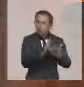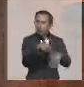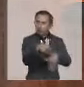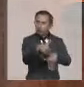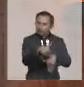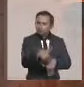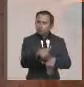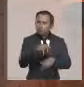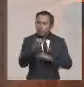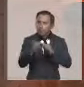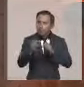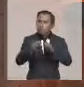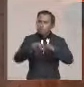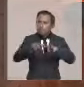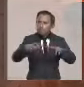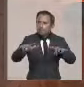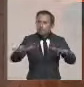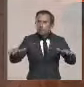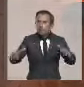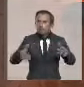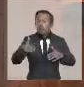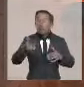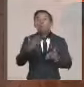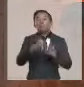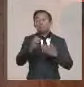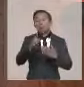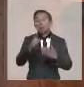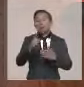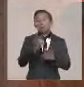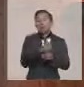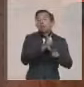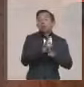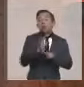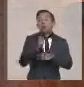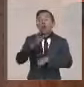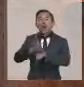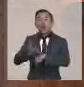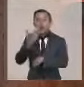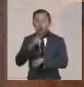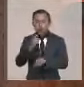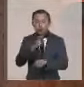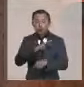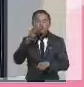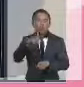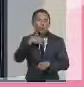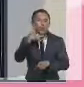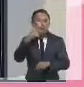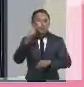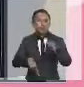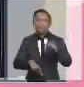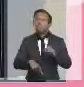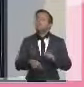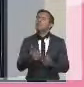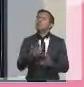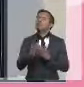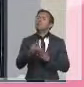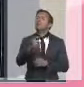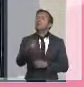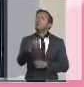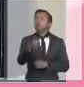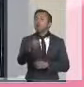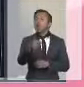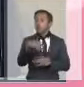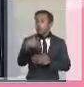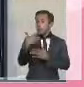la impunidad, por supuesto, que tenemos que acabar con ella. No sé si con ¿Cuáles eso... deben ser las reglas para escoger al nuevo fiscal general y